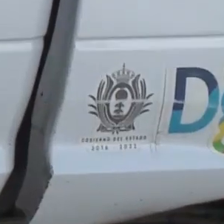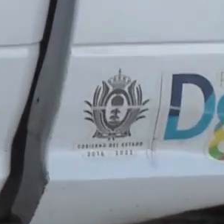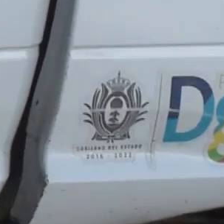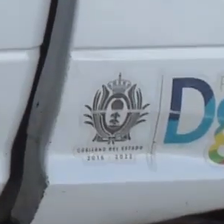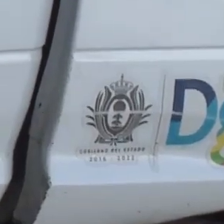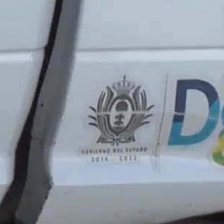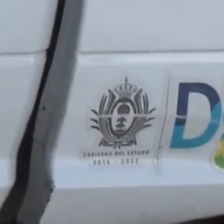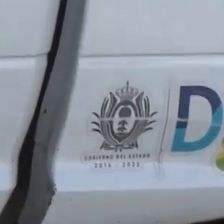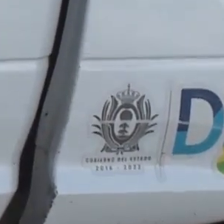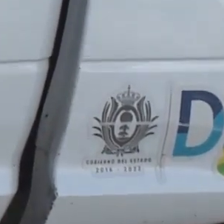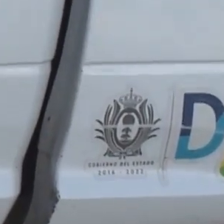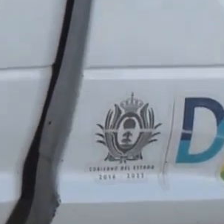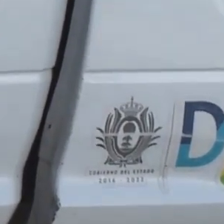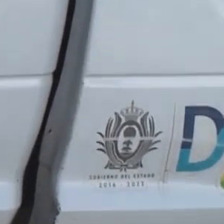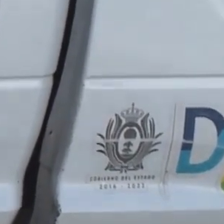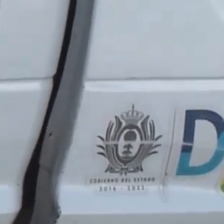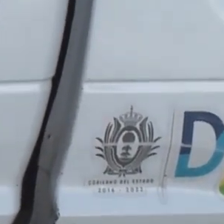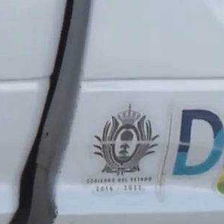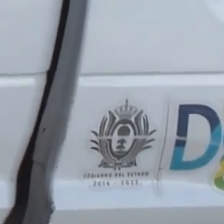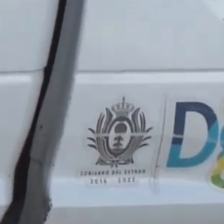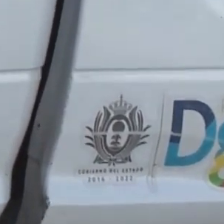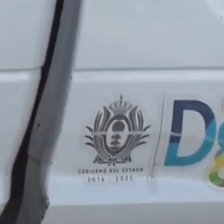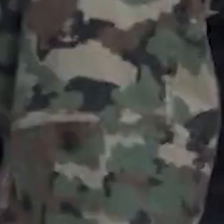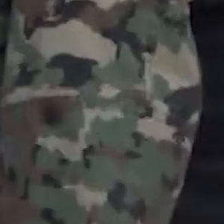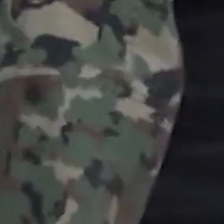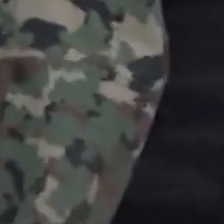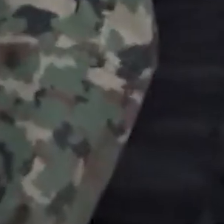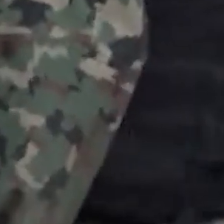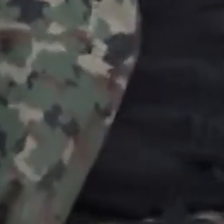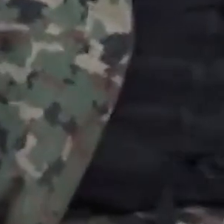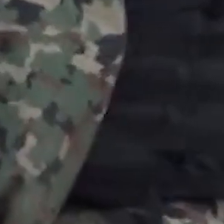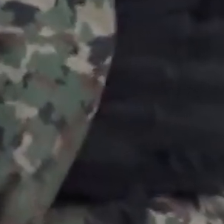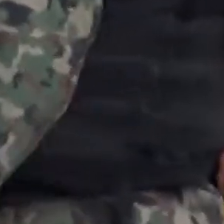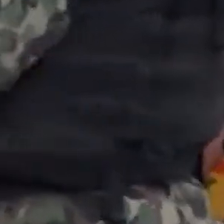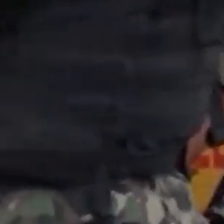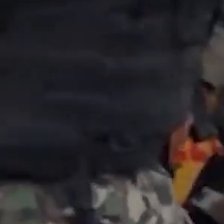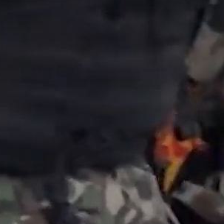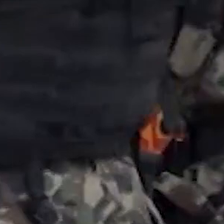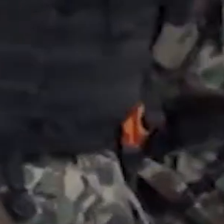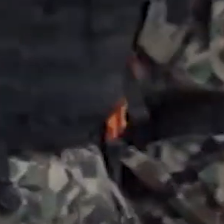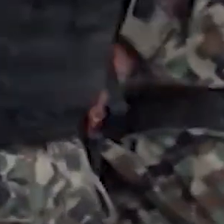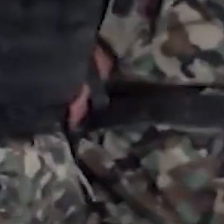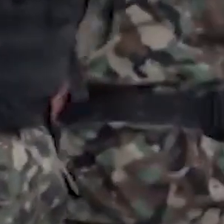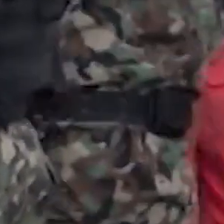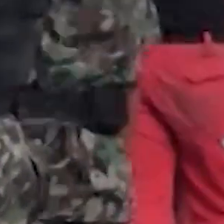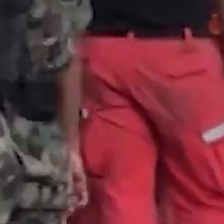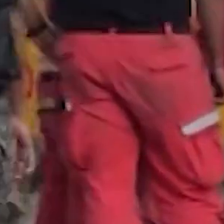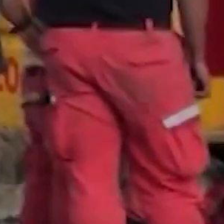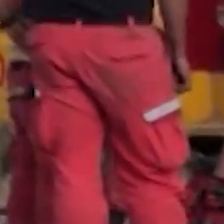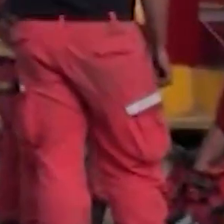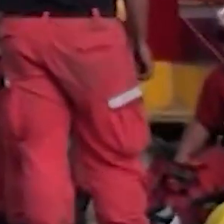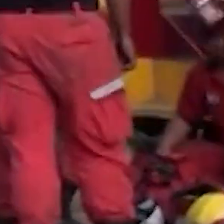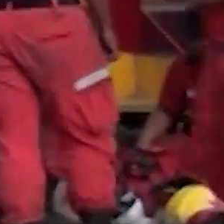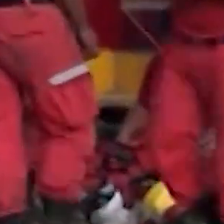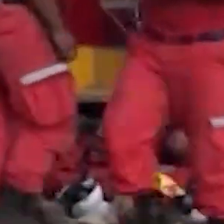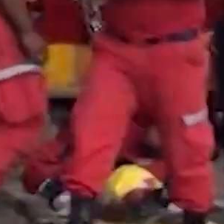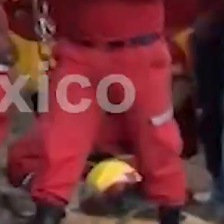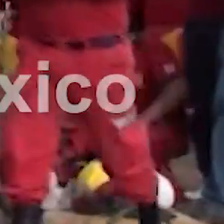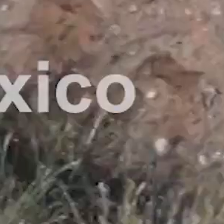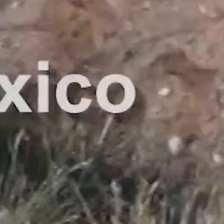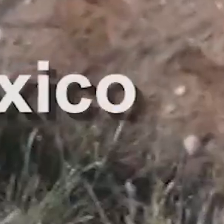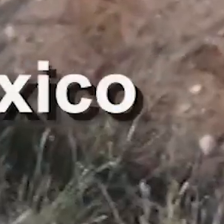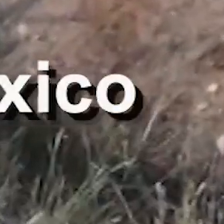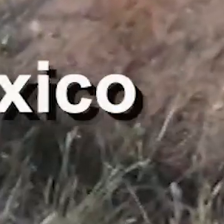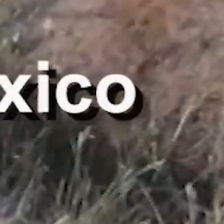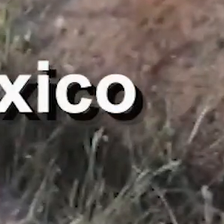con esfuerzos en los que no ha estado involucrado el gobierno aún y cuando las estadísticas oficiales indicaban hace algunos días que son alrededor de